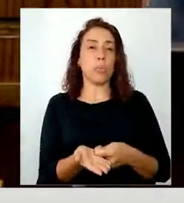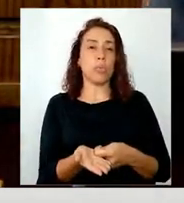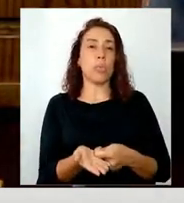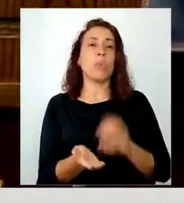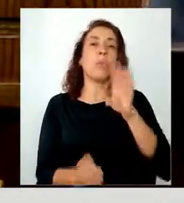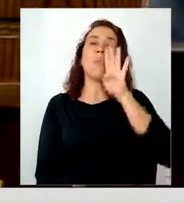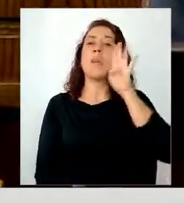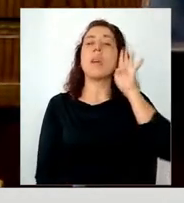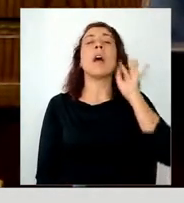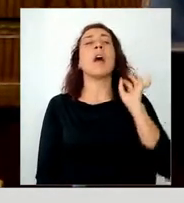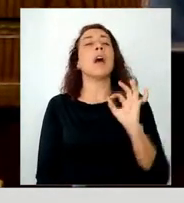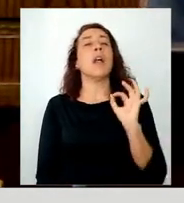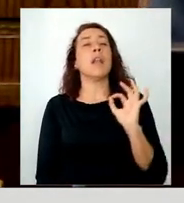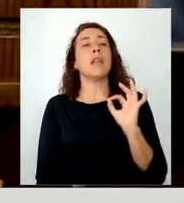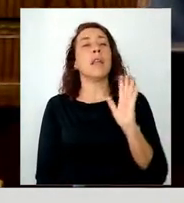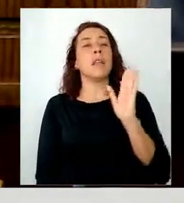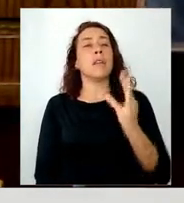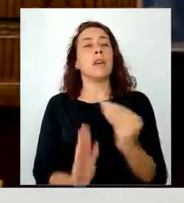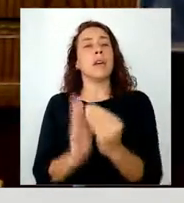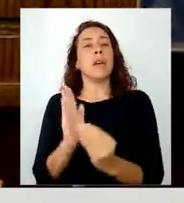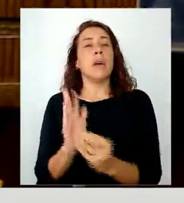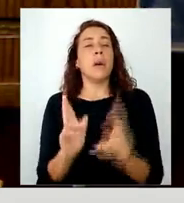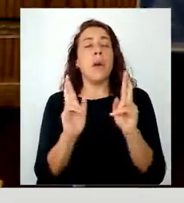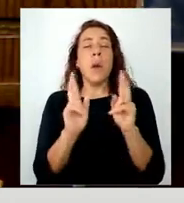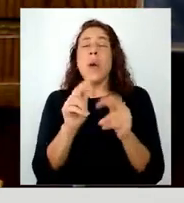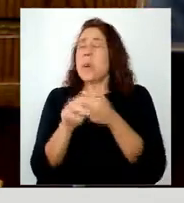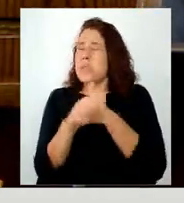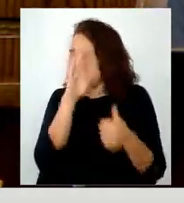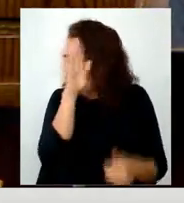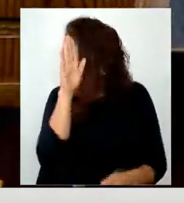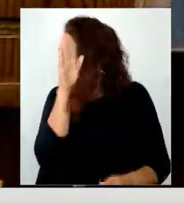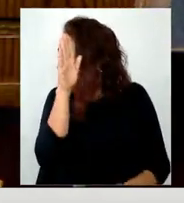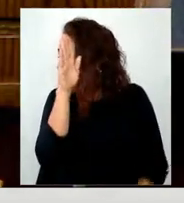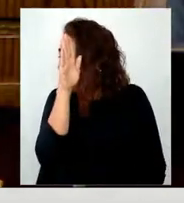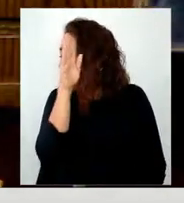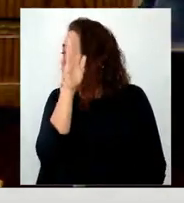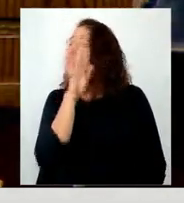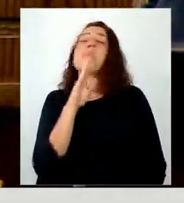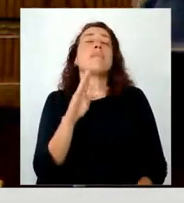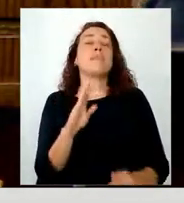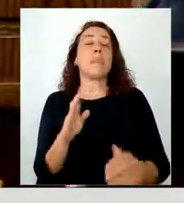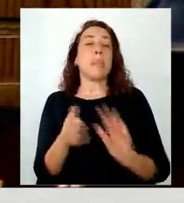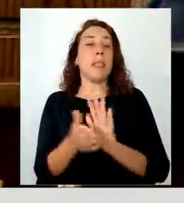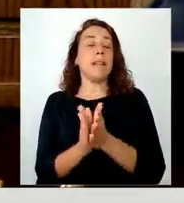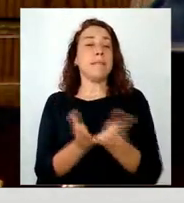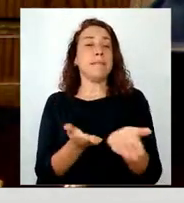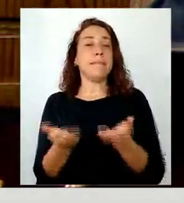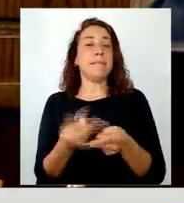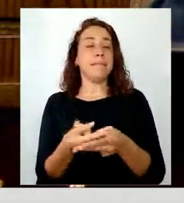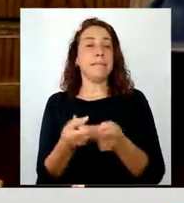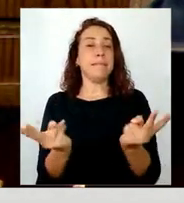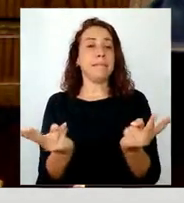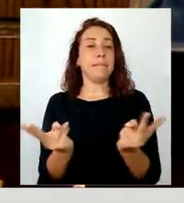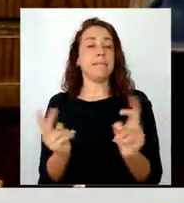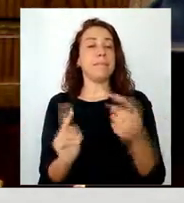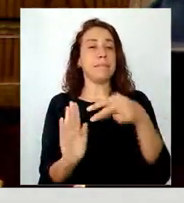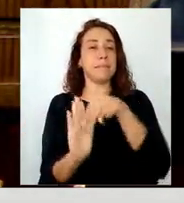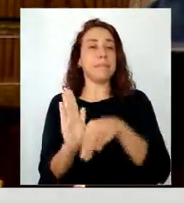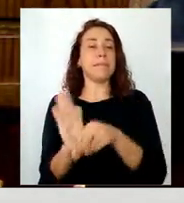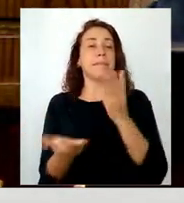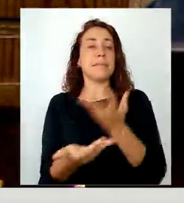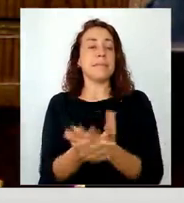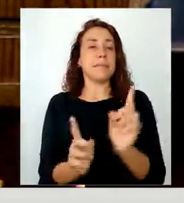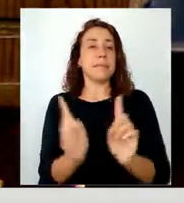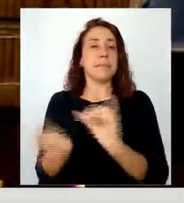incorporando Ojalá a todos los servicios públicos porque en la primera normativa hay algunos organismos como el